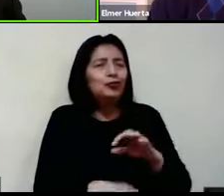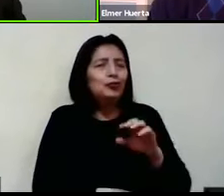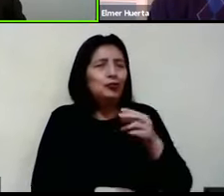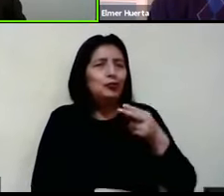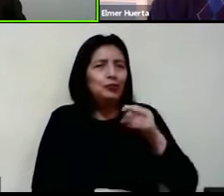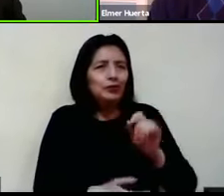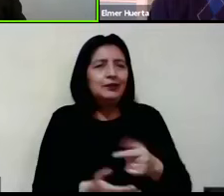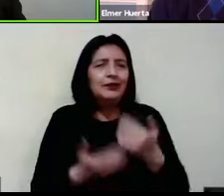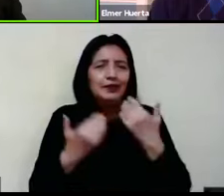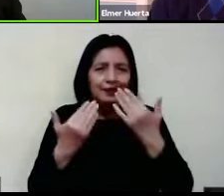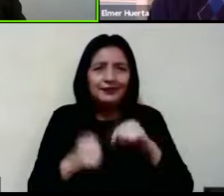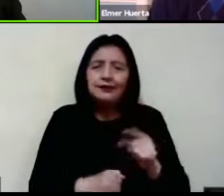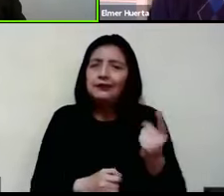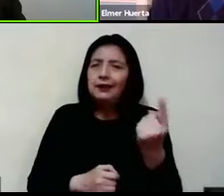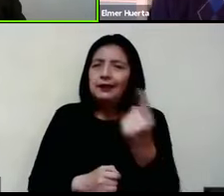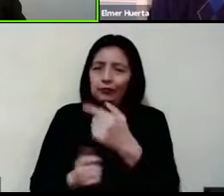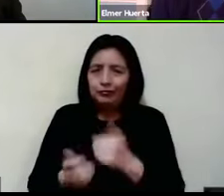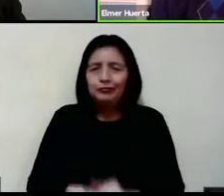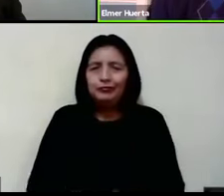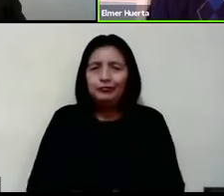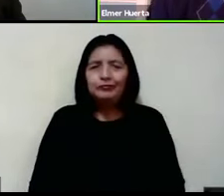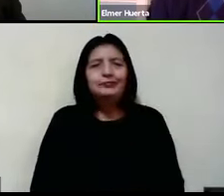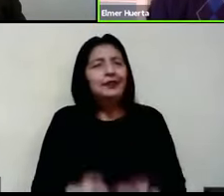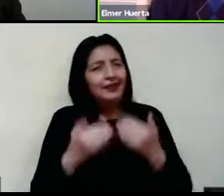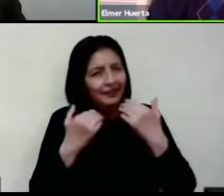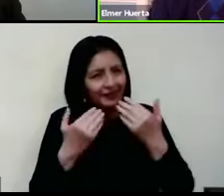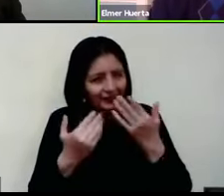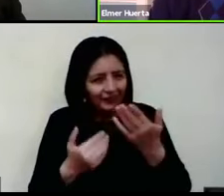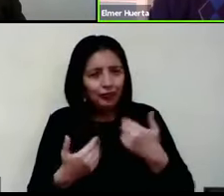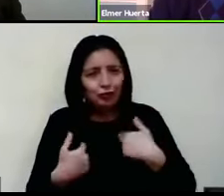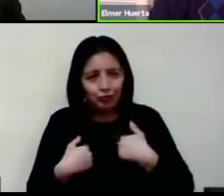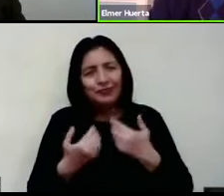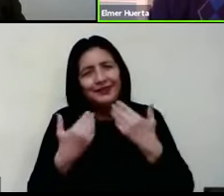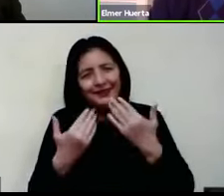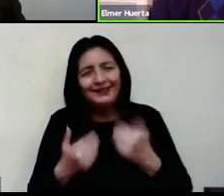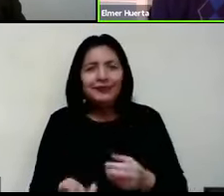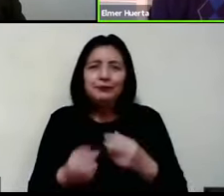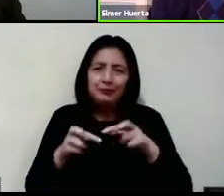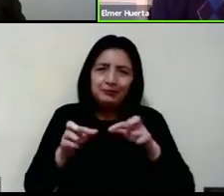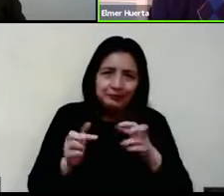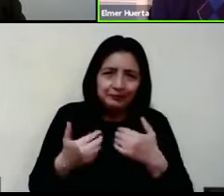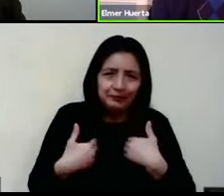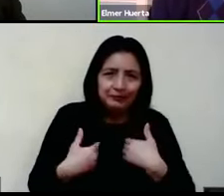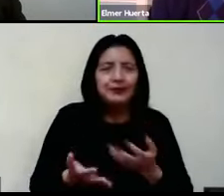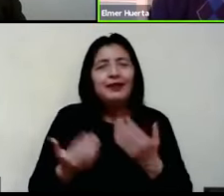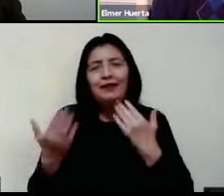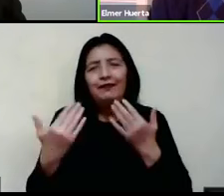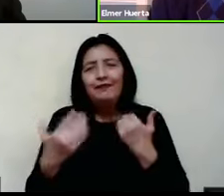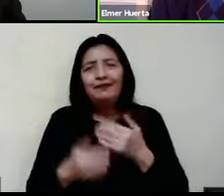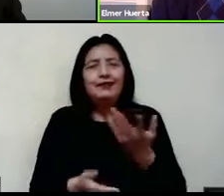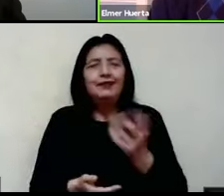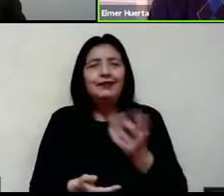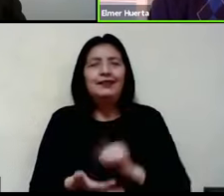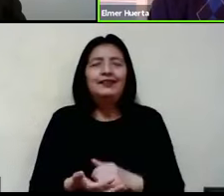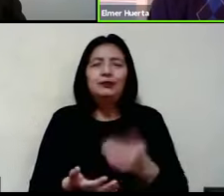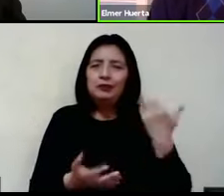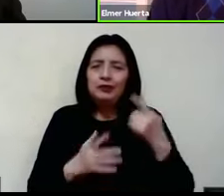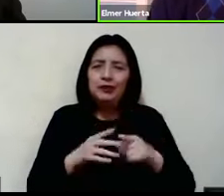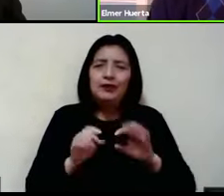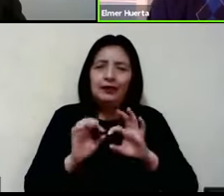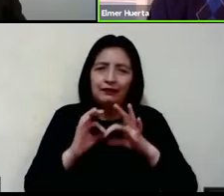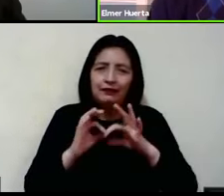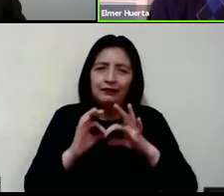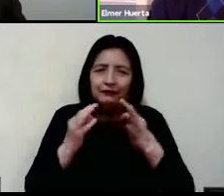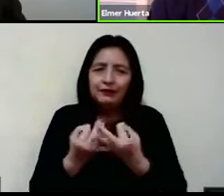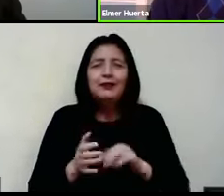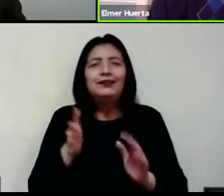de ustedes también. Gracias, el agradecido soy yo. Gracias por permitirme dirigirme, como dije al comienzo, a la familia de